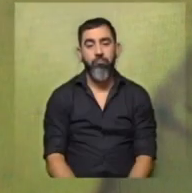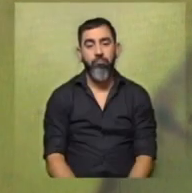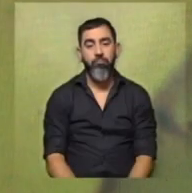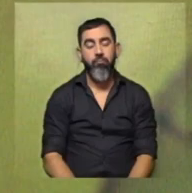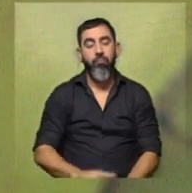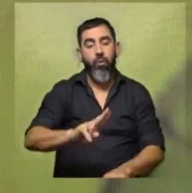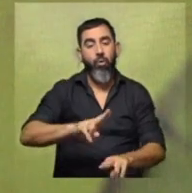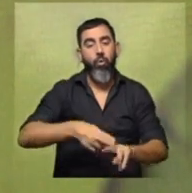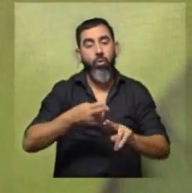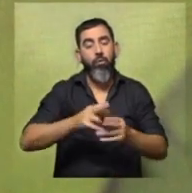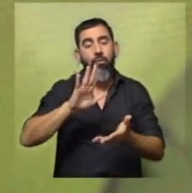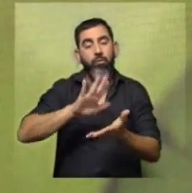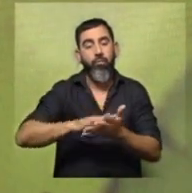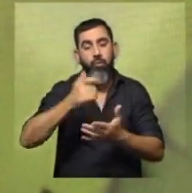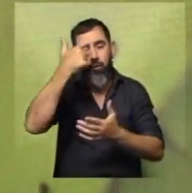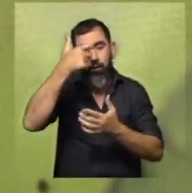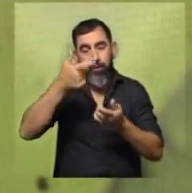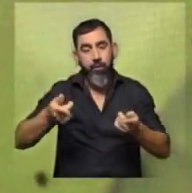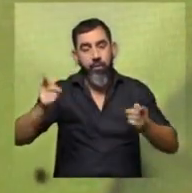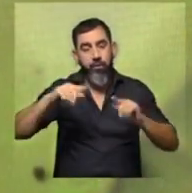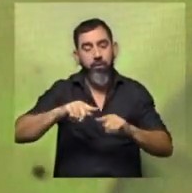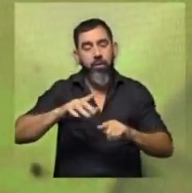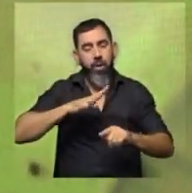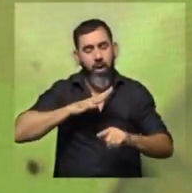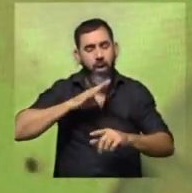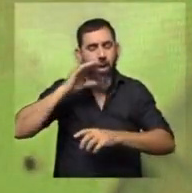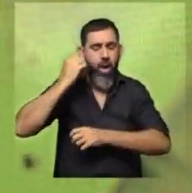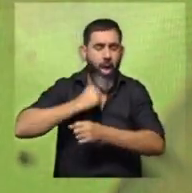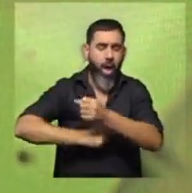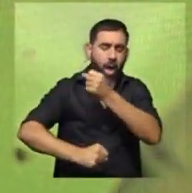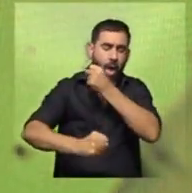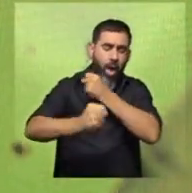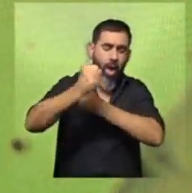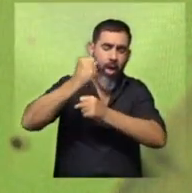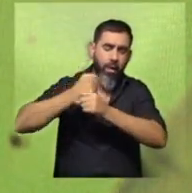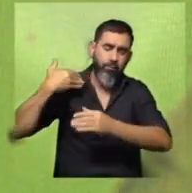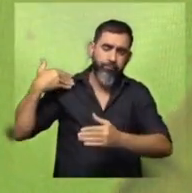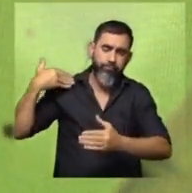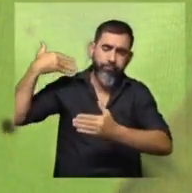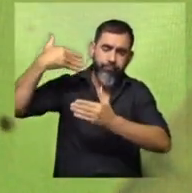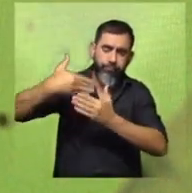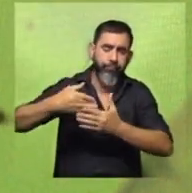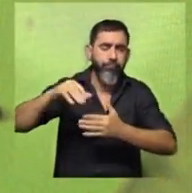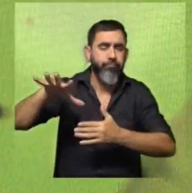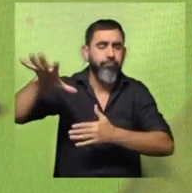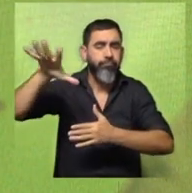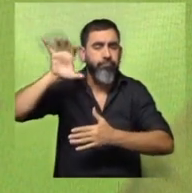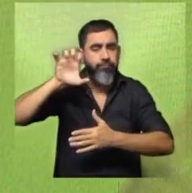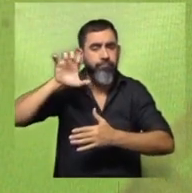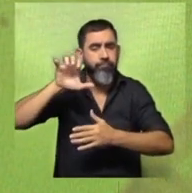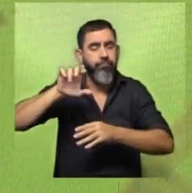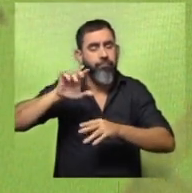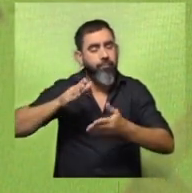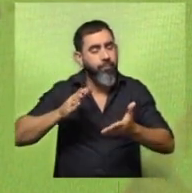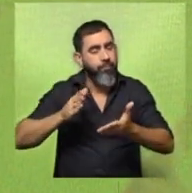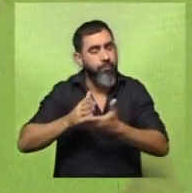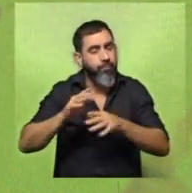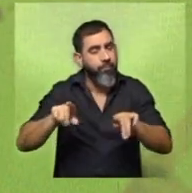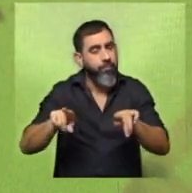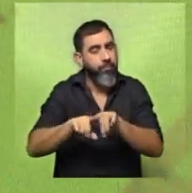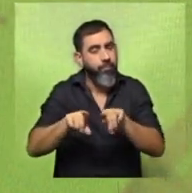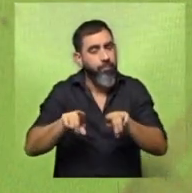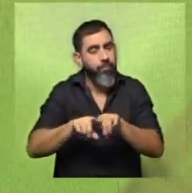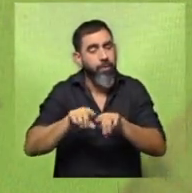Volvemos a Sobreciencia y mire que hace años y años que uno escucha repetir una y otra vez: